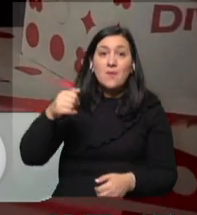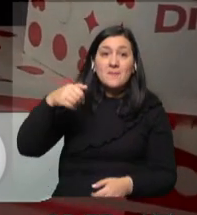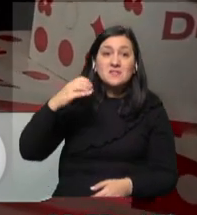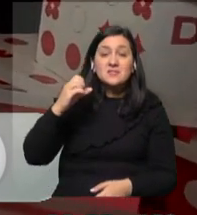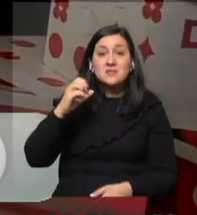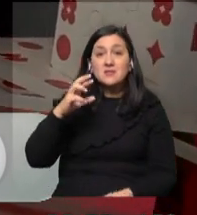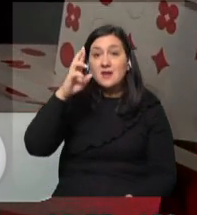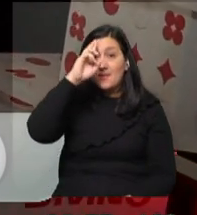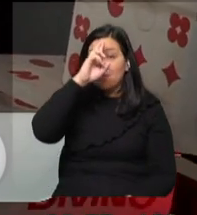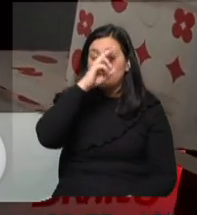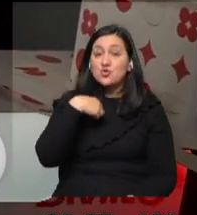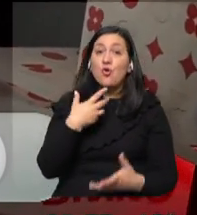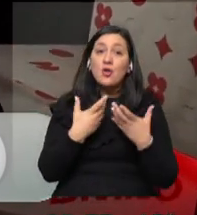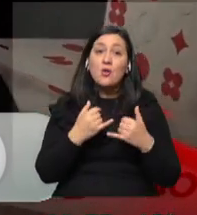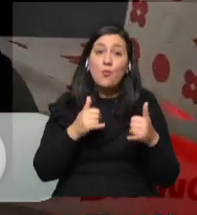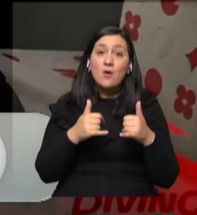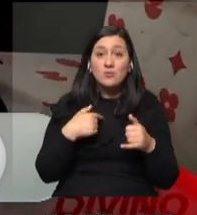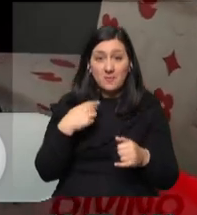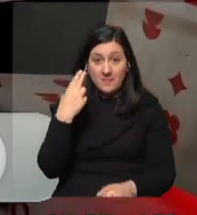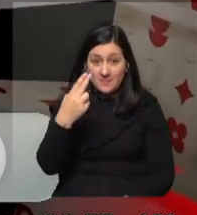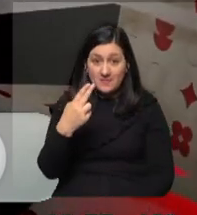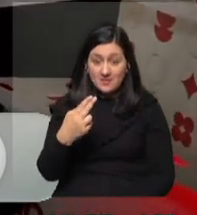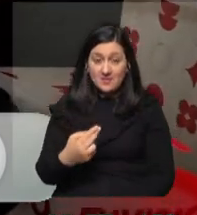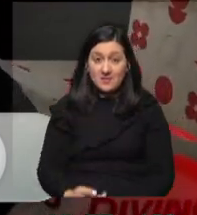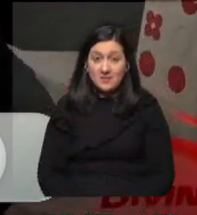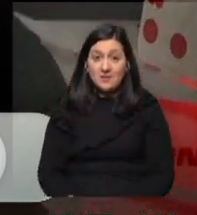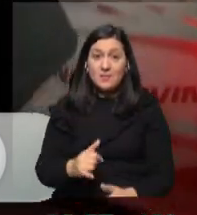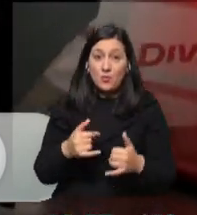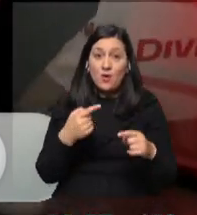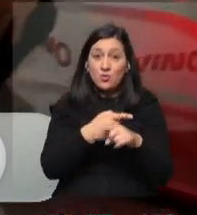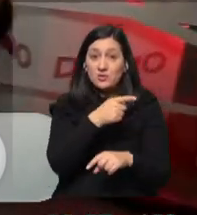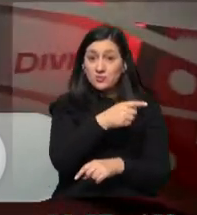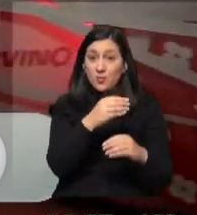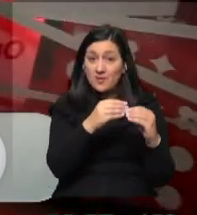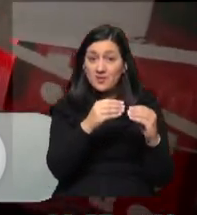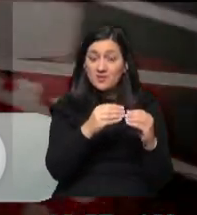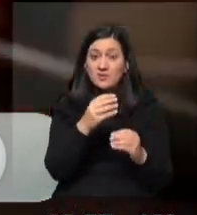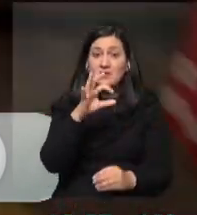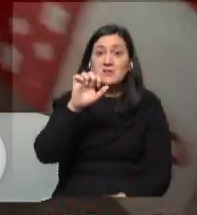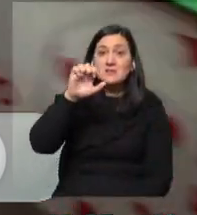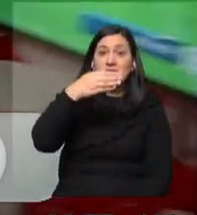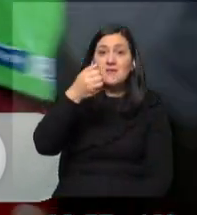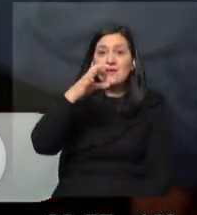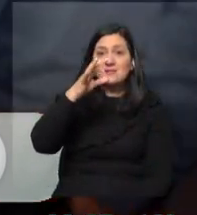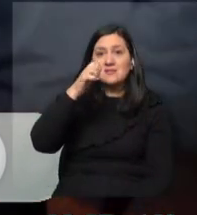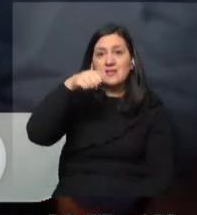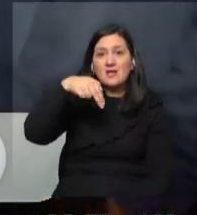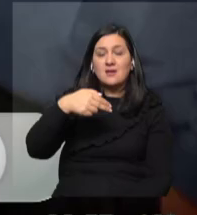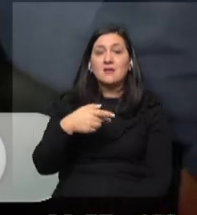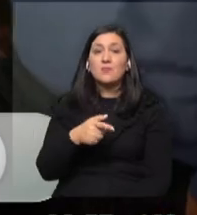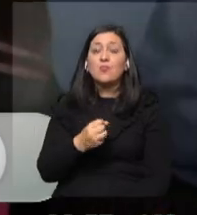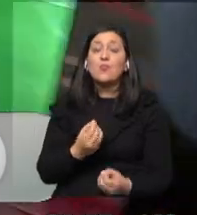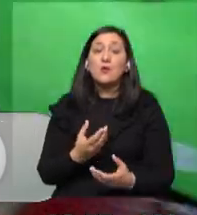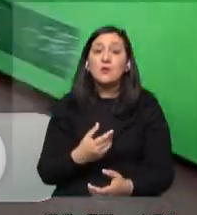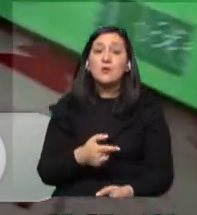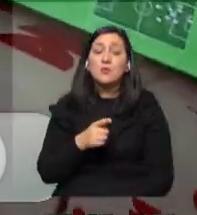Madrid. Exactamente. Yo quiero jugar, ¿Usted me permite, amigo de Míguez, para jugar contra... ¿Cómo es su nombre? Sebastián Ferreira. Sebastián Ferreira. Bueno, cerramos el